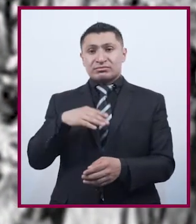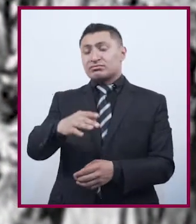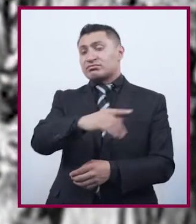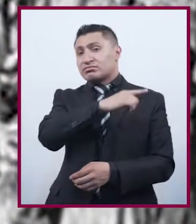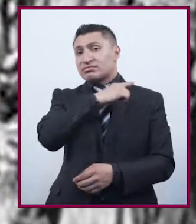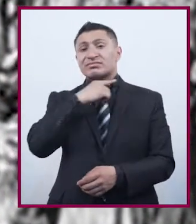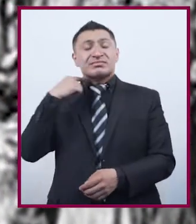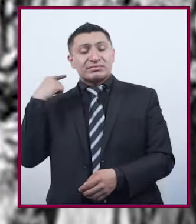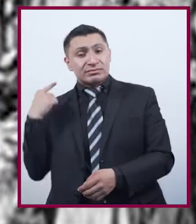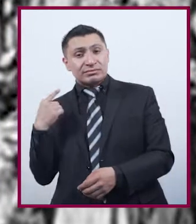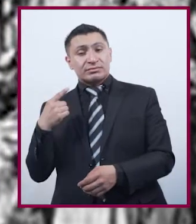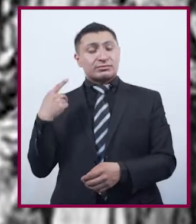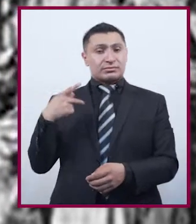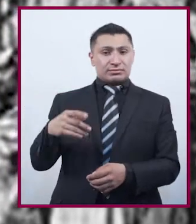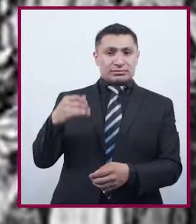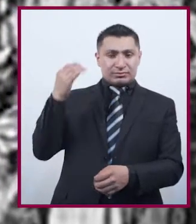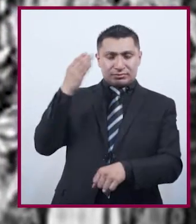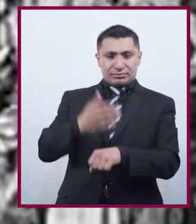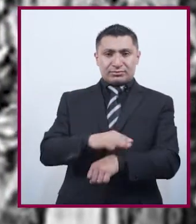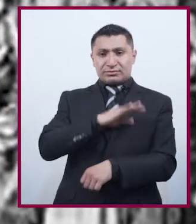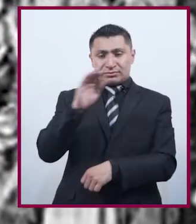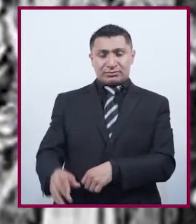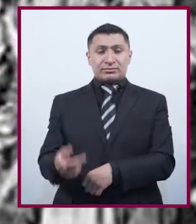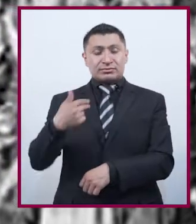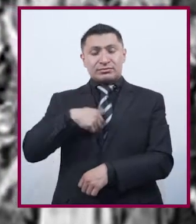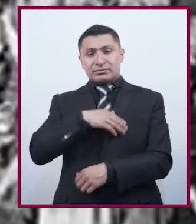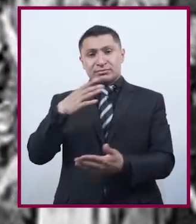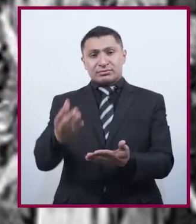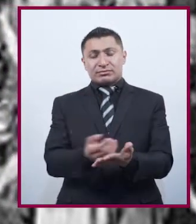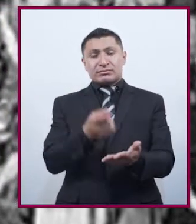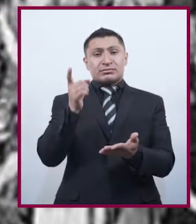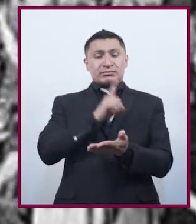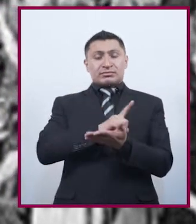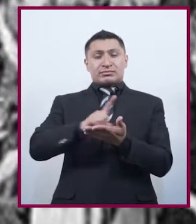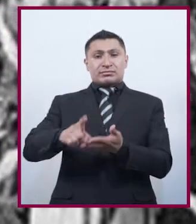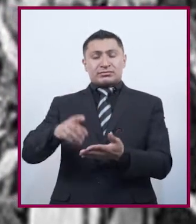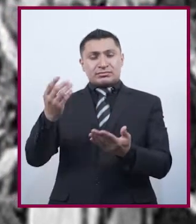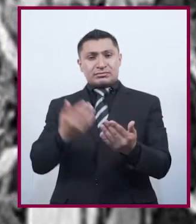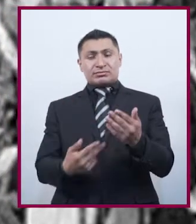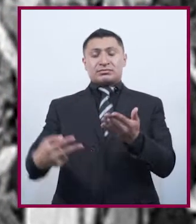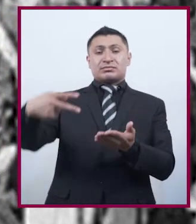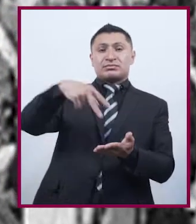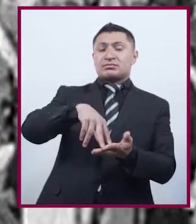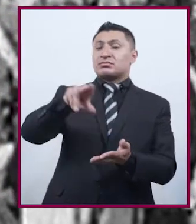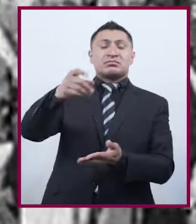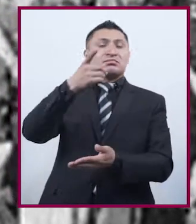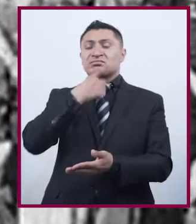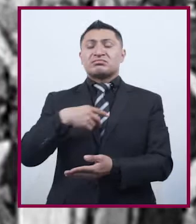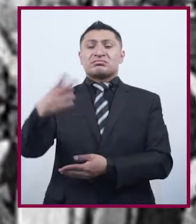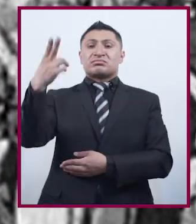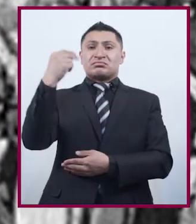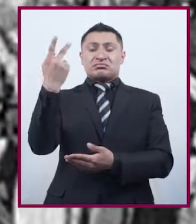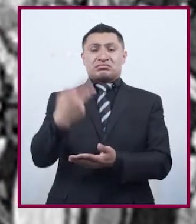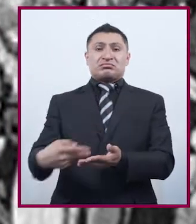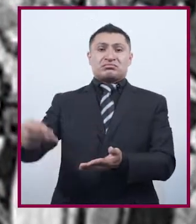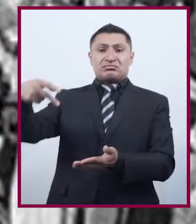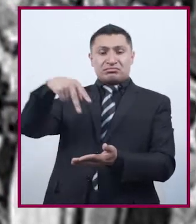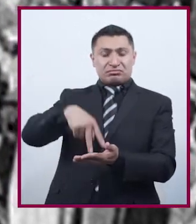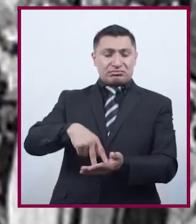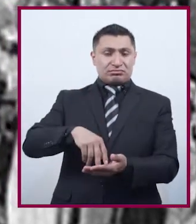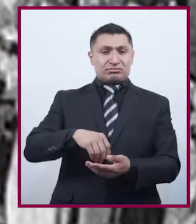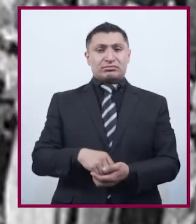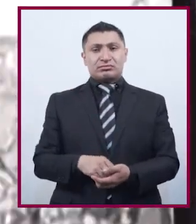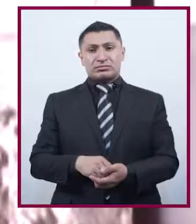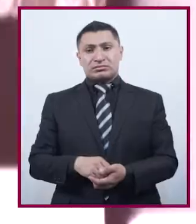de muerte, ella dijo: «Hemos ganado el derecho a subir a la tribuna, ya que no se nos niega el derecho a subir al cadalso».